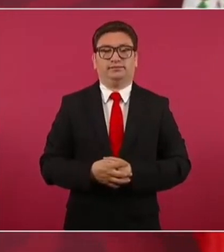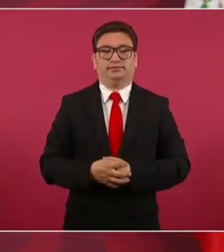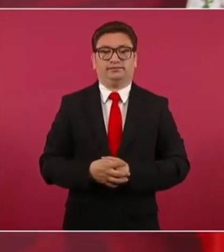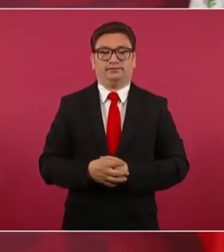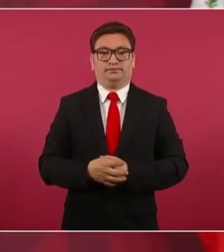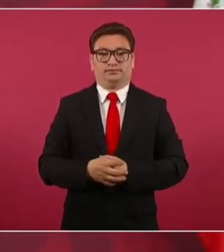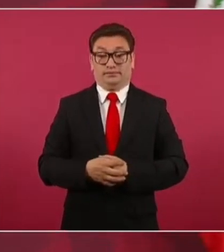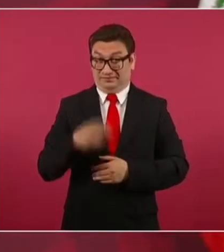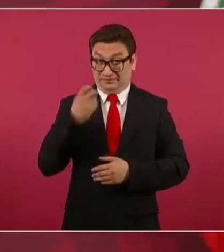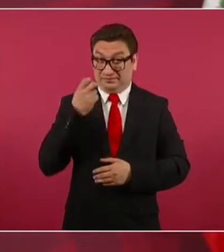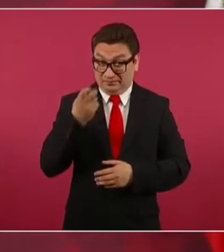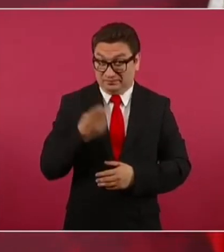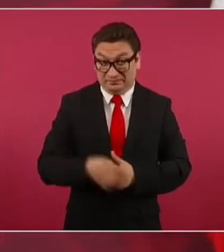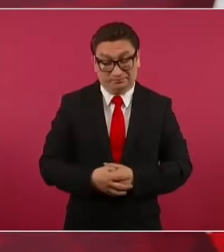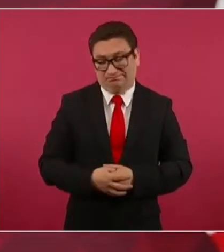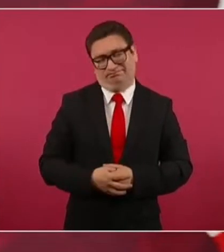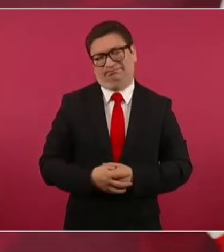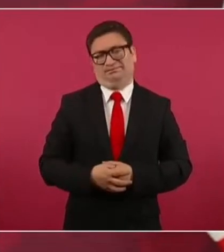Si esto no es así,